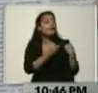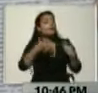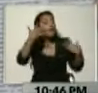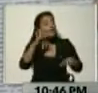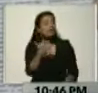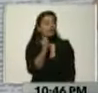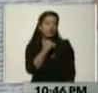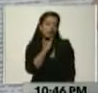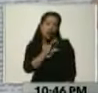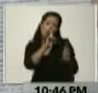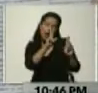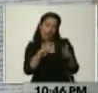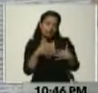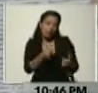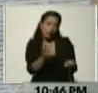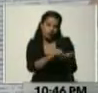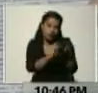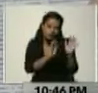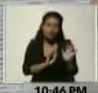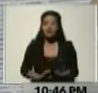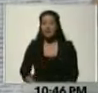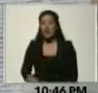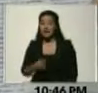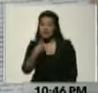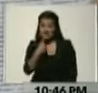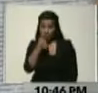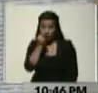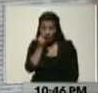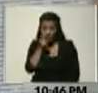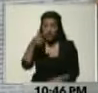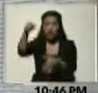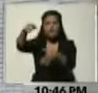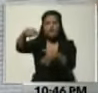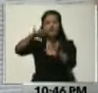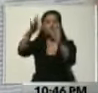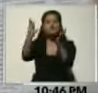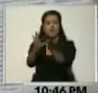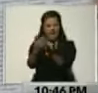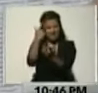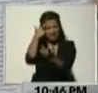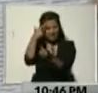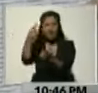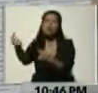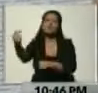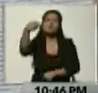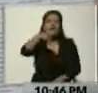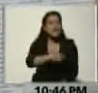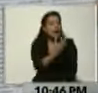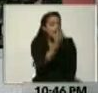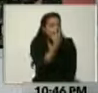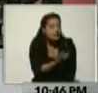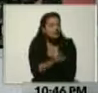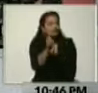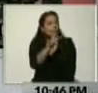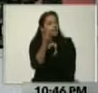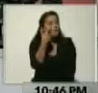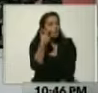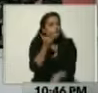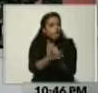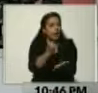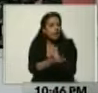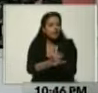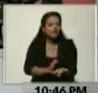recupere. El Fondo Monetario viene a ver cómo nos estamos portando. Y mete en la voz de un exguerrillero